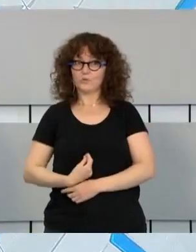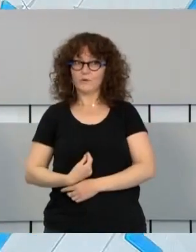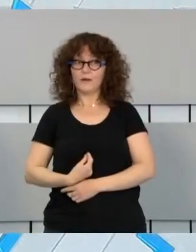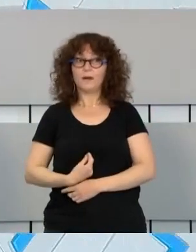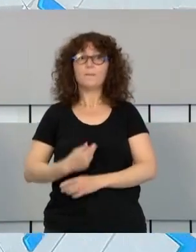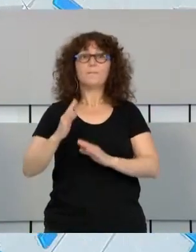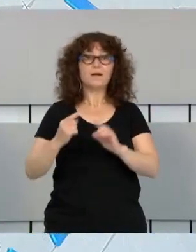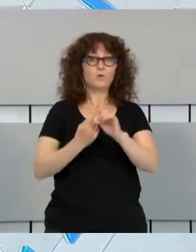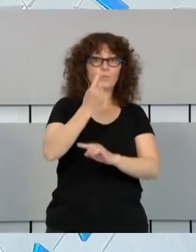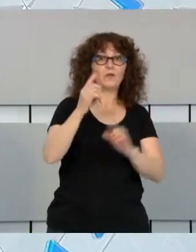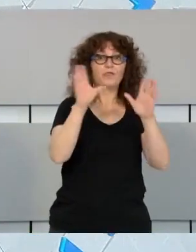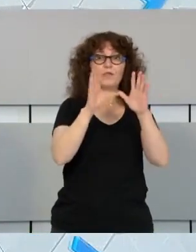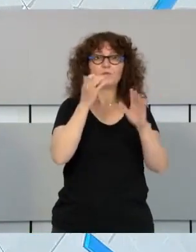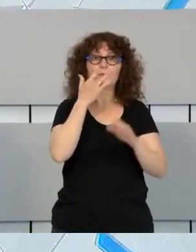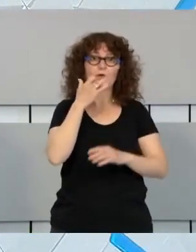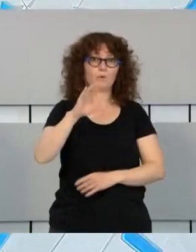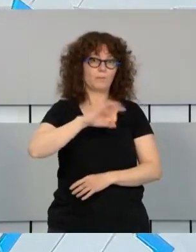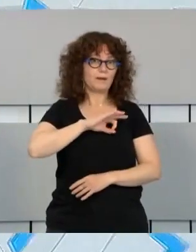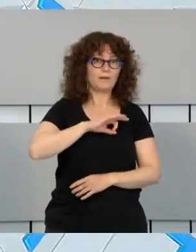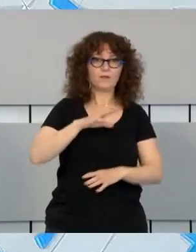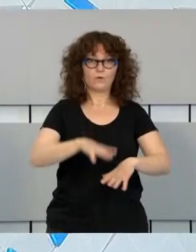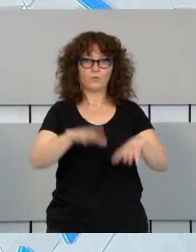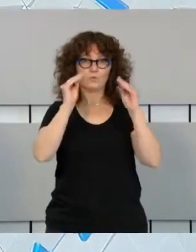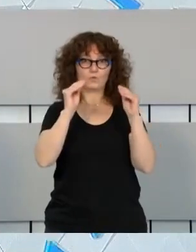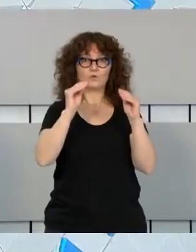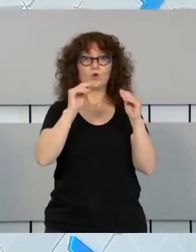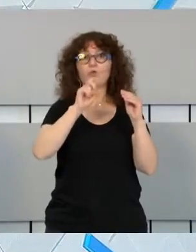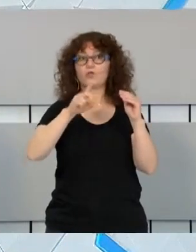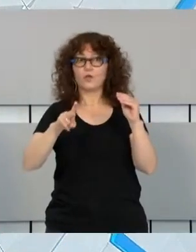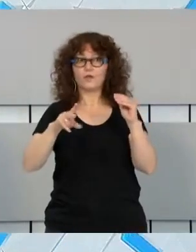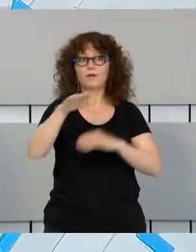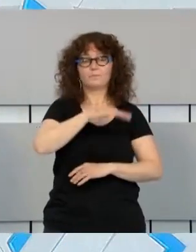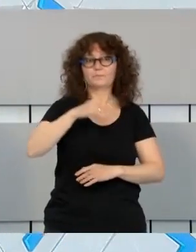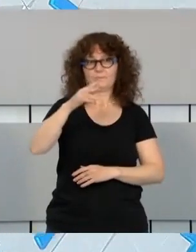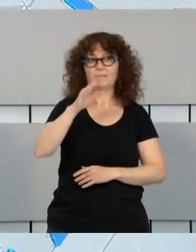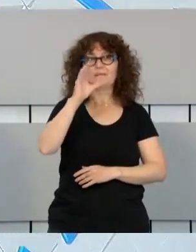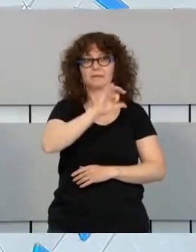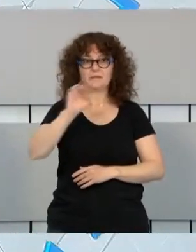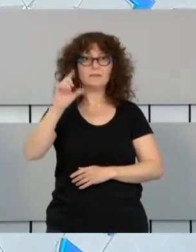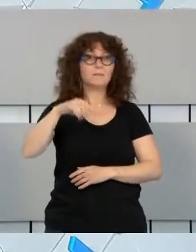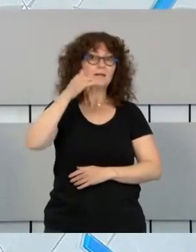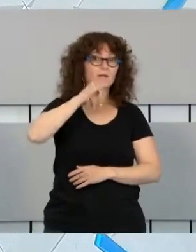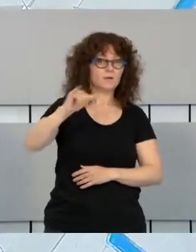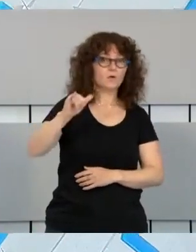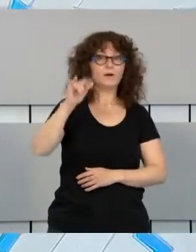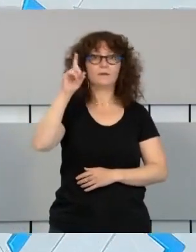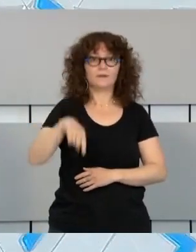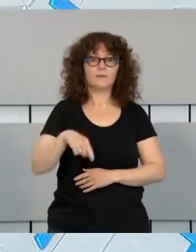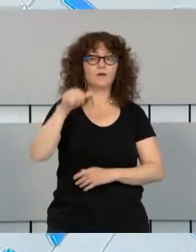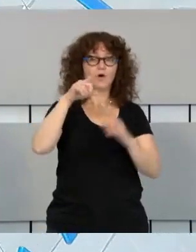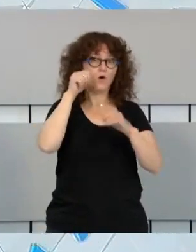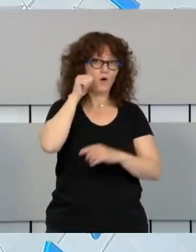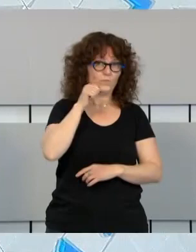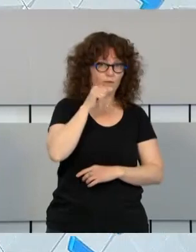superar ni 10 grados, por ejemplo, en Palencia o en Burgos, se quedarán con 12 en zonas de Donosti, también en La Rioja, y unos 11 grados, por ejemplo, para